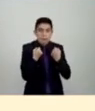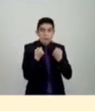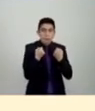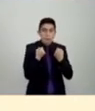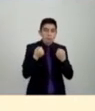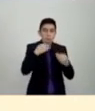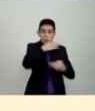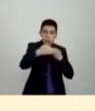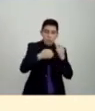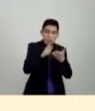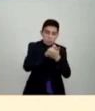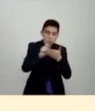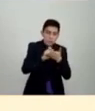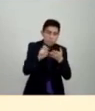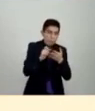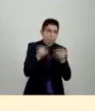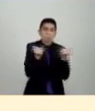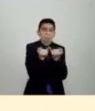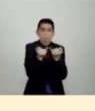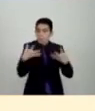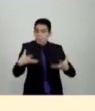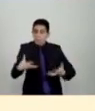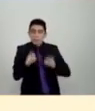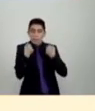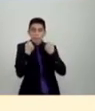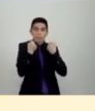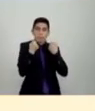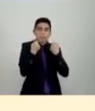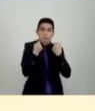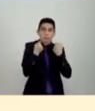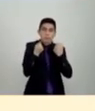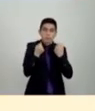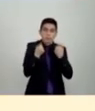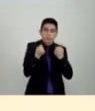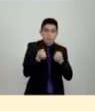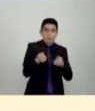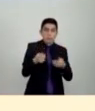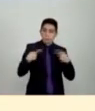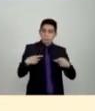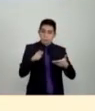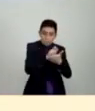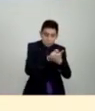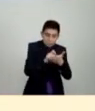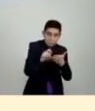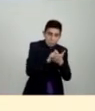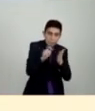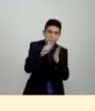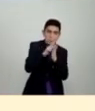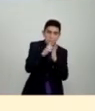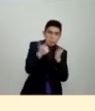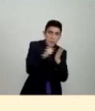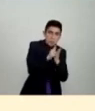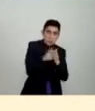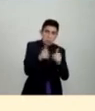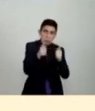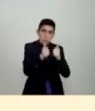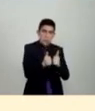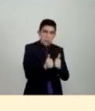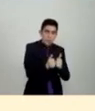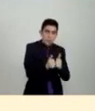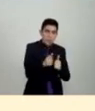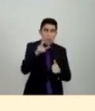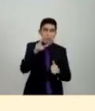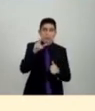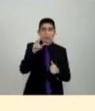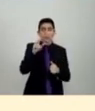sobreviviente, porque el que no sobrevive es todo ese escritor que sus libros se quedan en sus cajones, ¿no? Que es un poco los